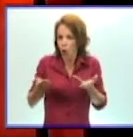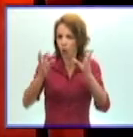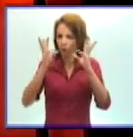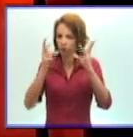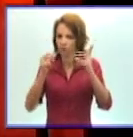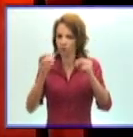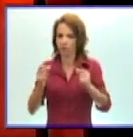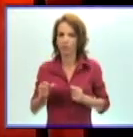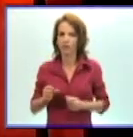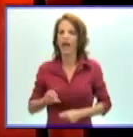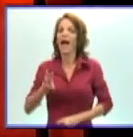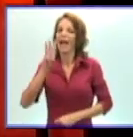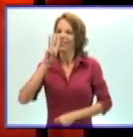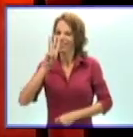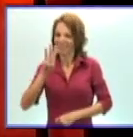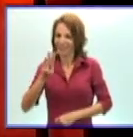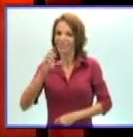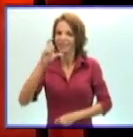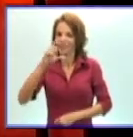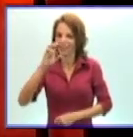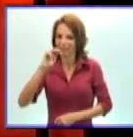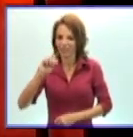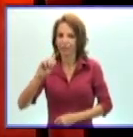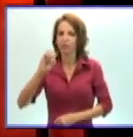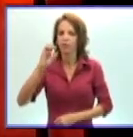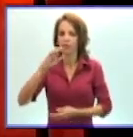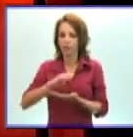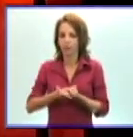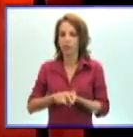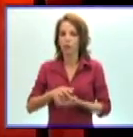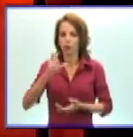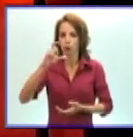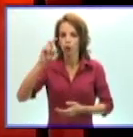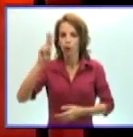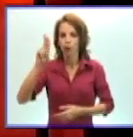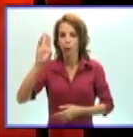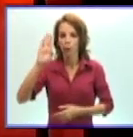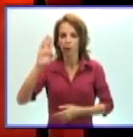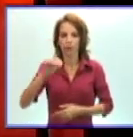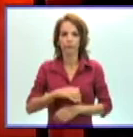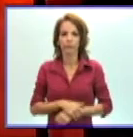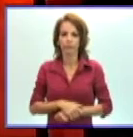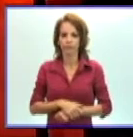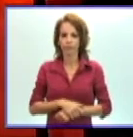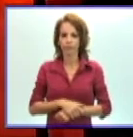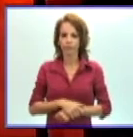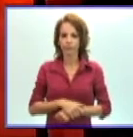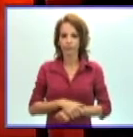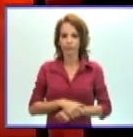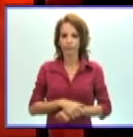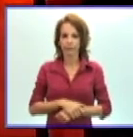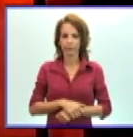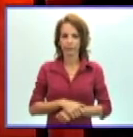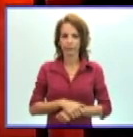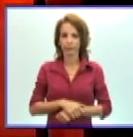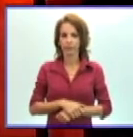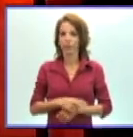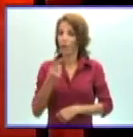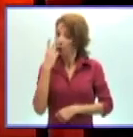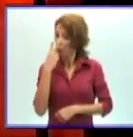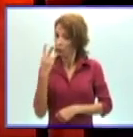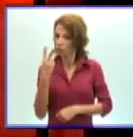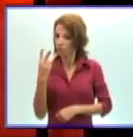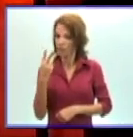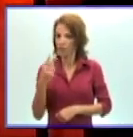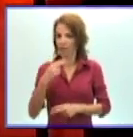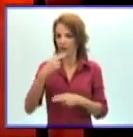centímetros cúbicos. Es decir, que ese cuerpo tiene un volumen... ¿De qué? De 3 centímetros cúbicos. Pero observen, realizamos